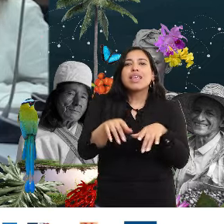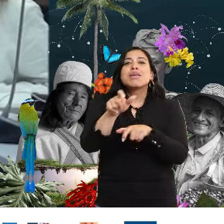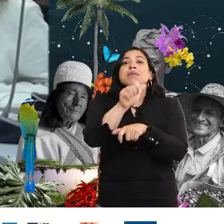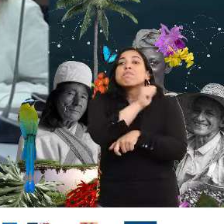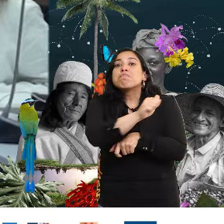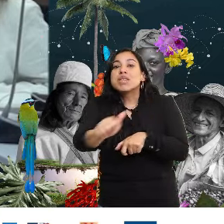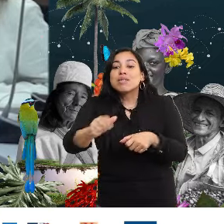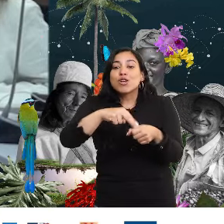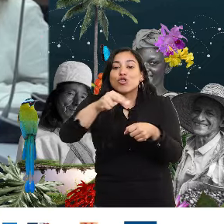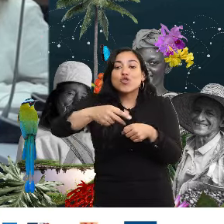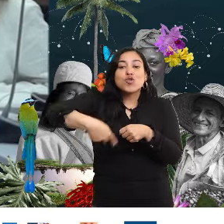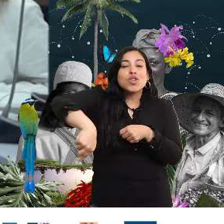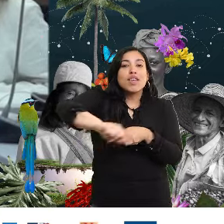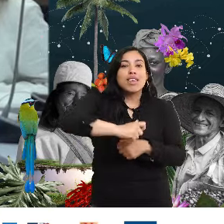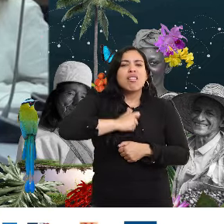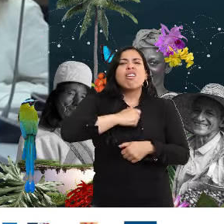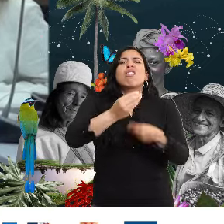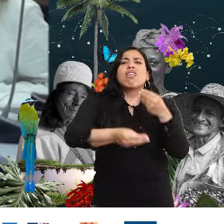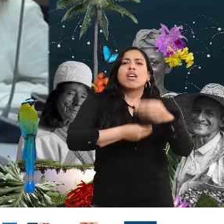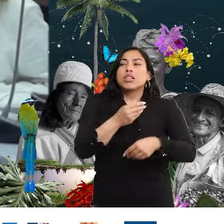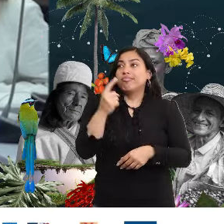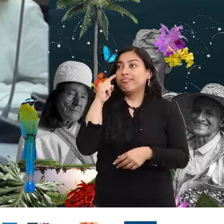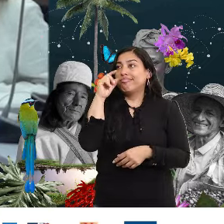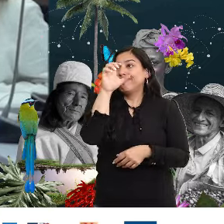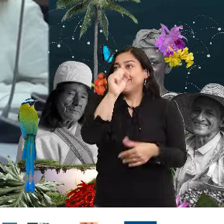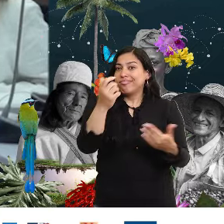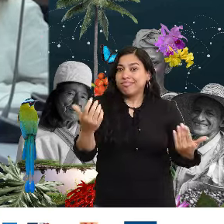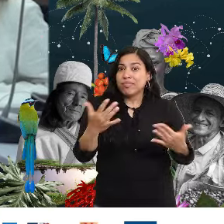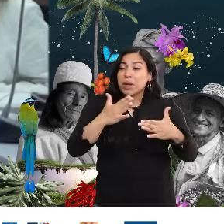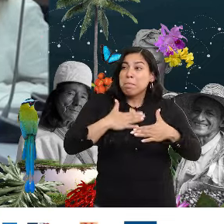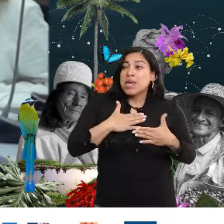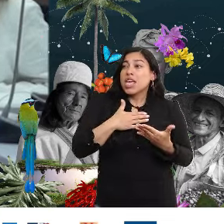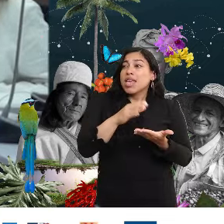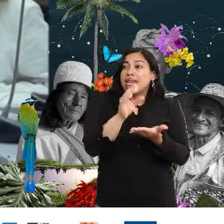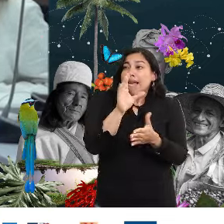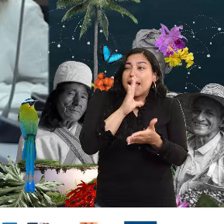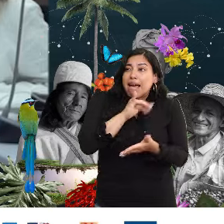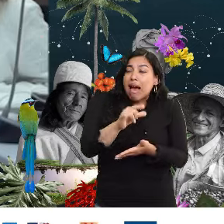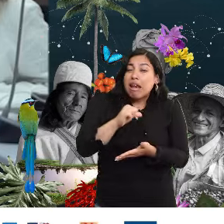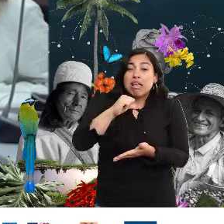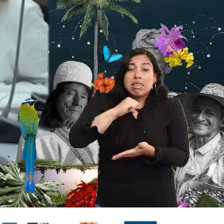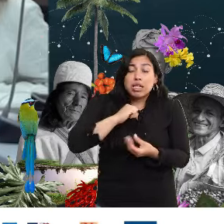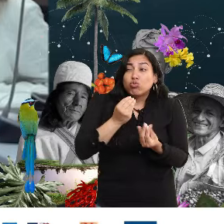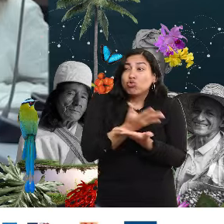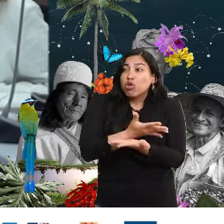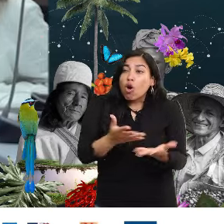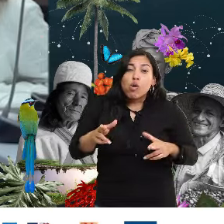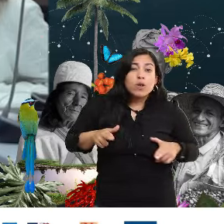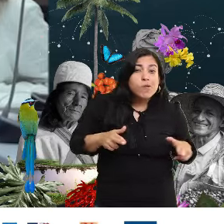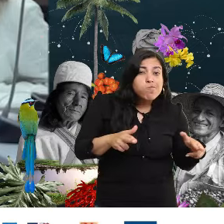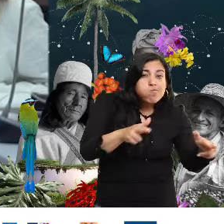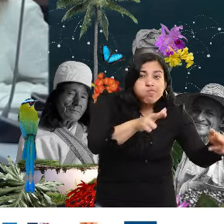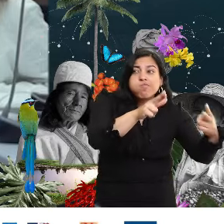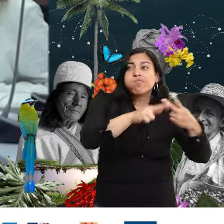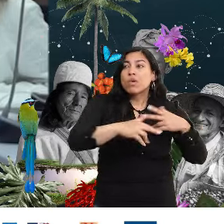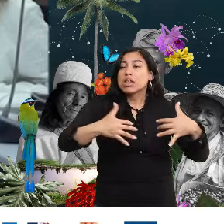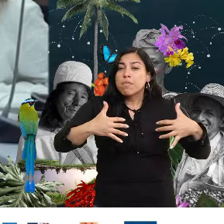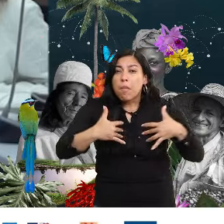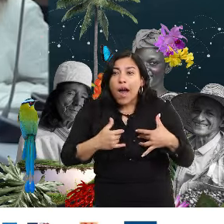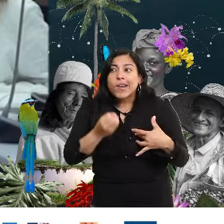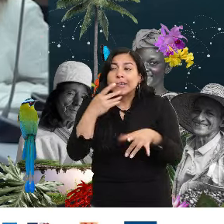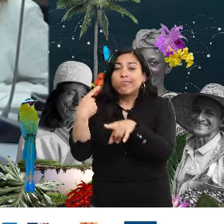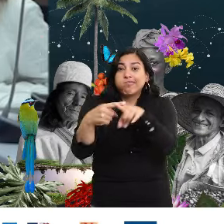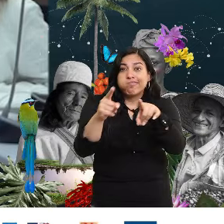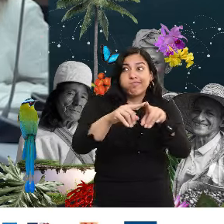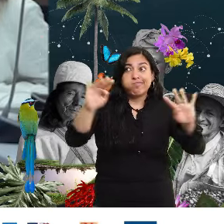misma ciudadanía empezó a reconocer su biodiversidad y a través de eso buscar ser vista para que la